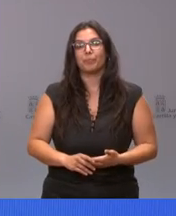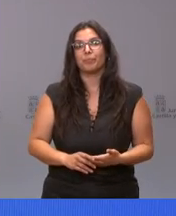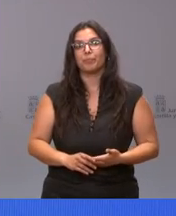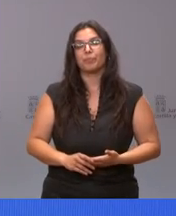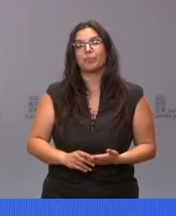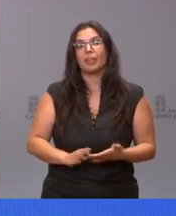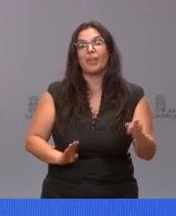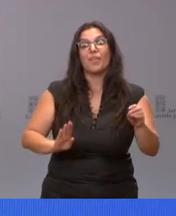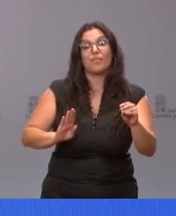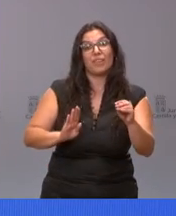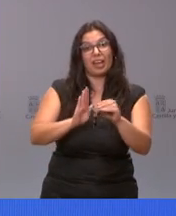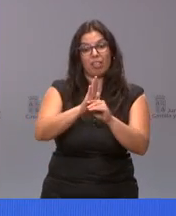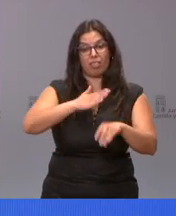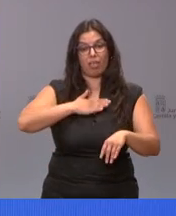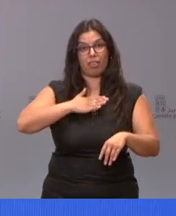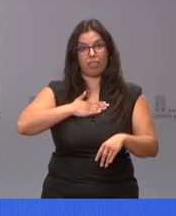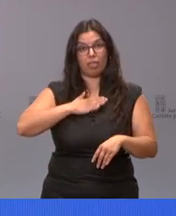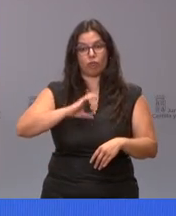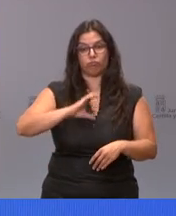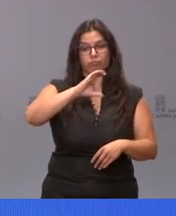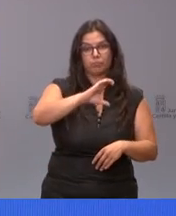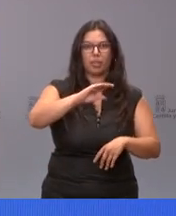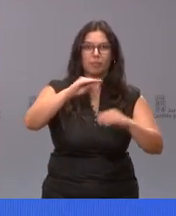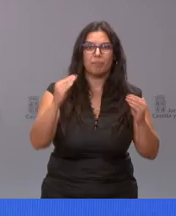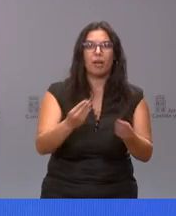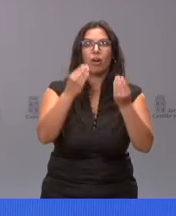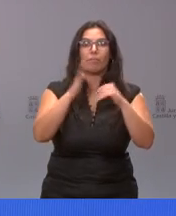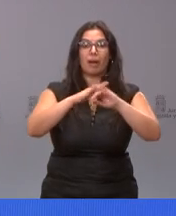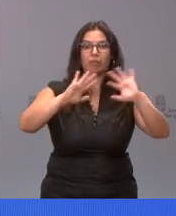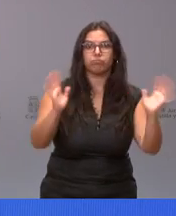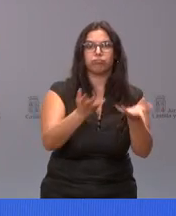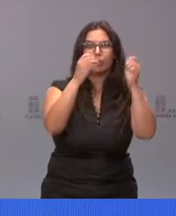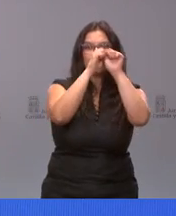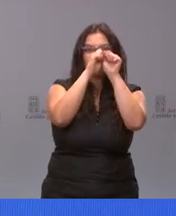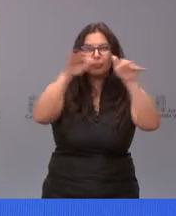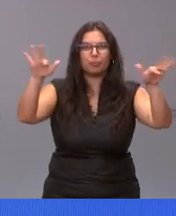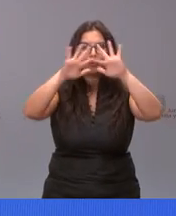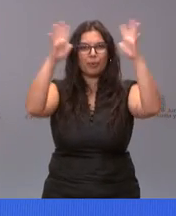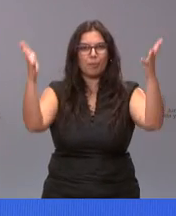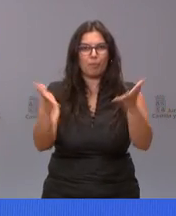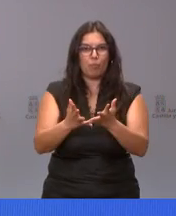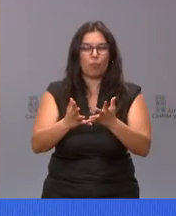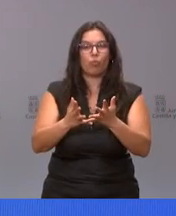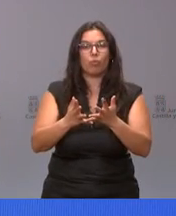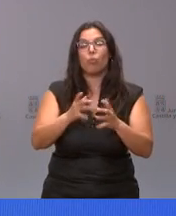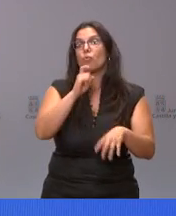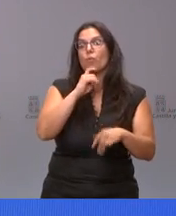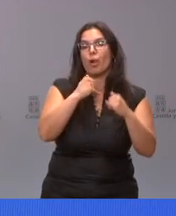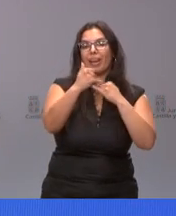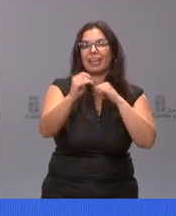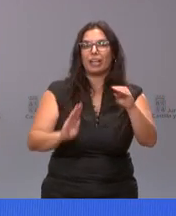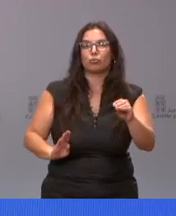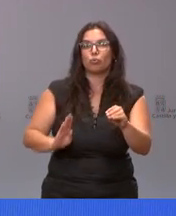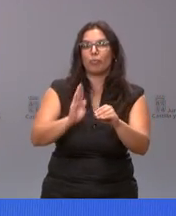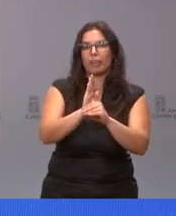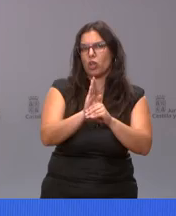la financiación para fomentar la expansión internacional de nuestras empresas con una línea de subvenciones a